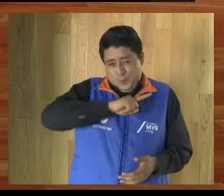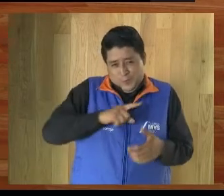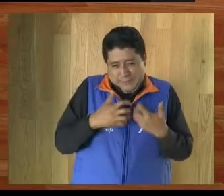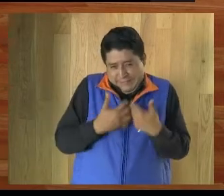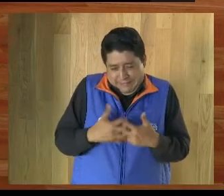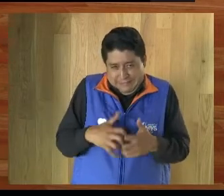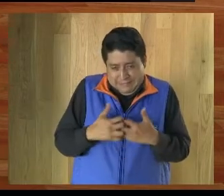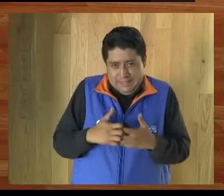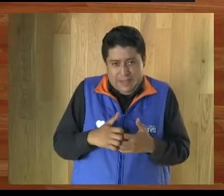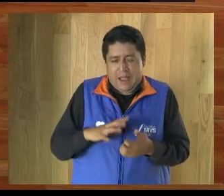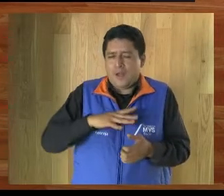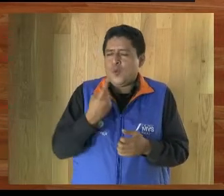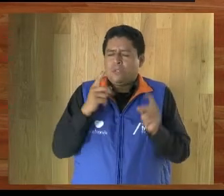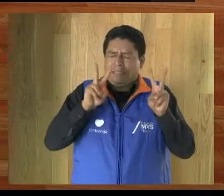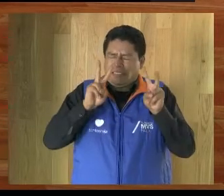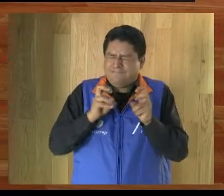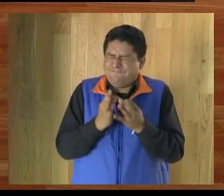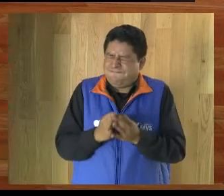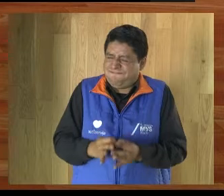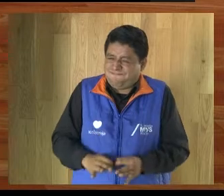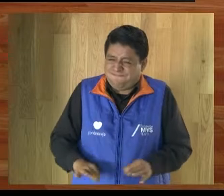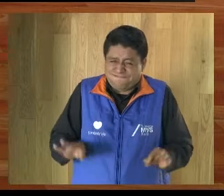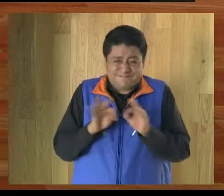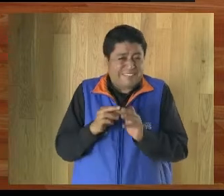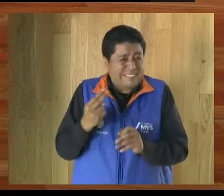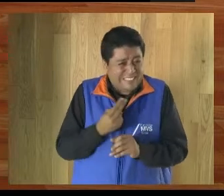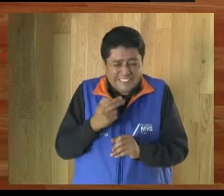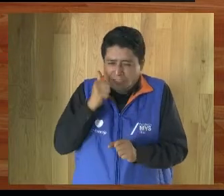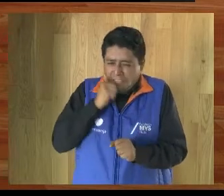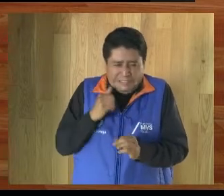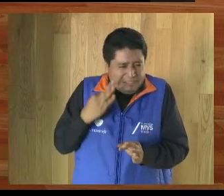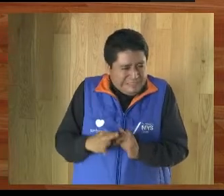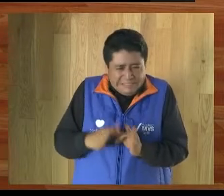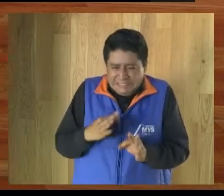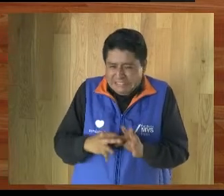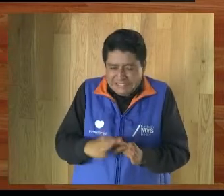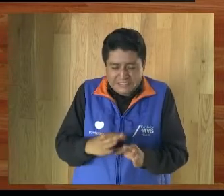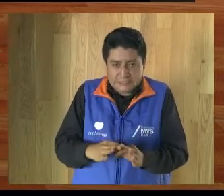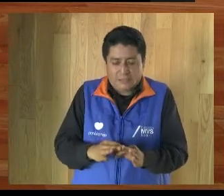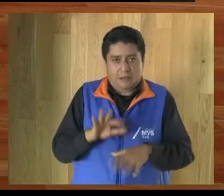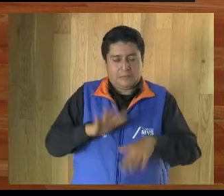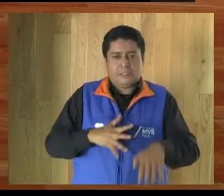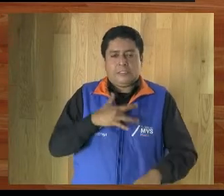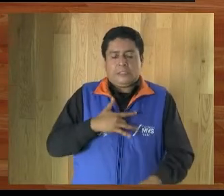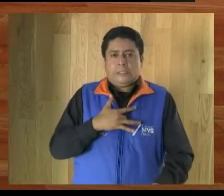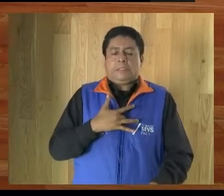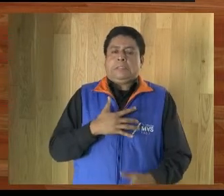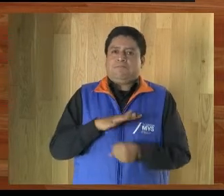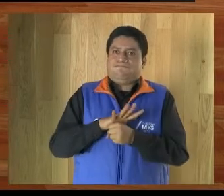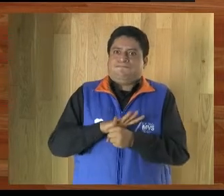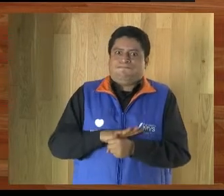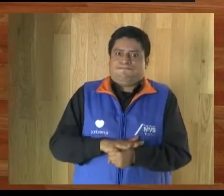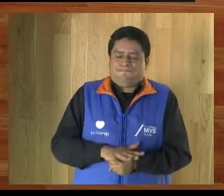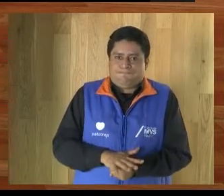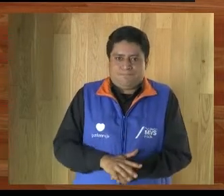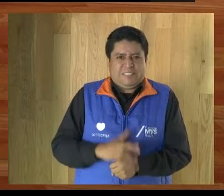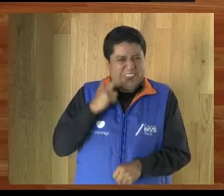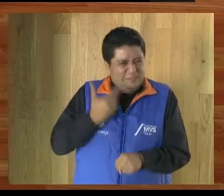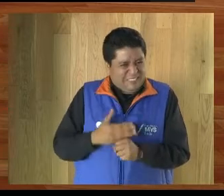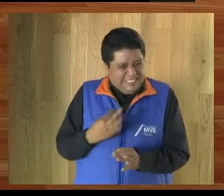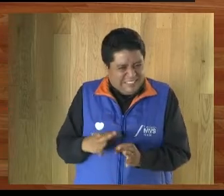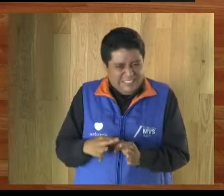este tema que muy al hilo de lo que es el comportamiento del consumidor y lo que premia, pues estas reacciones que está